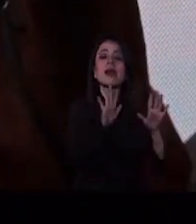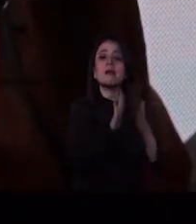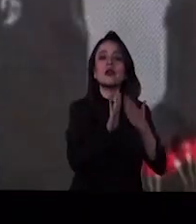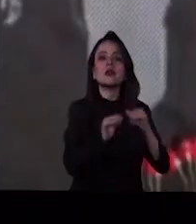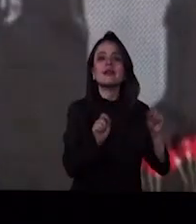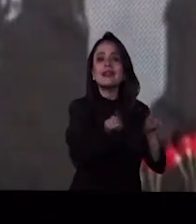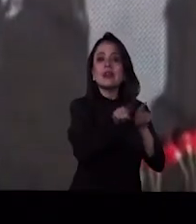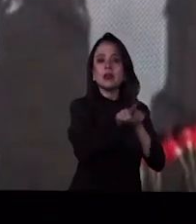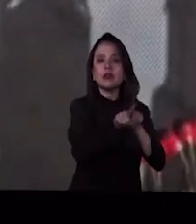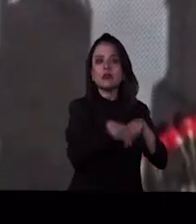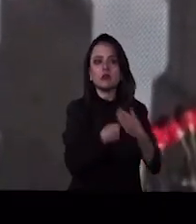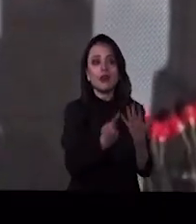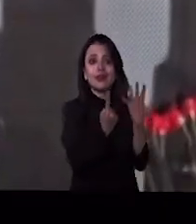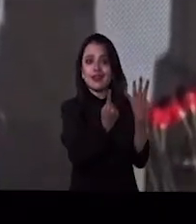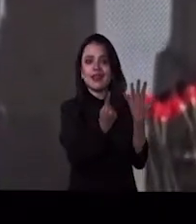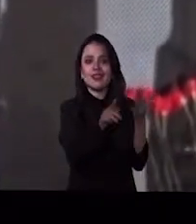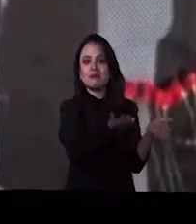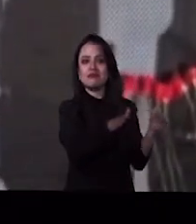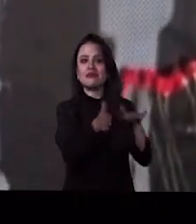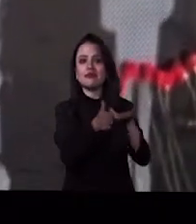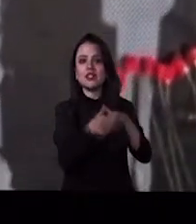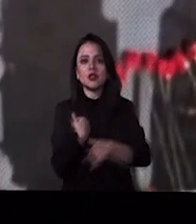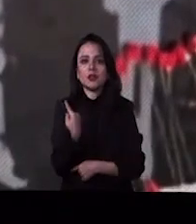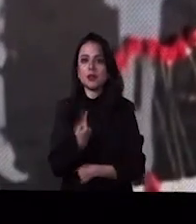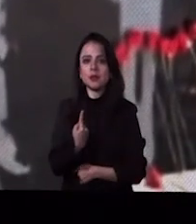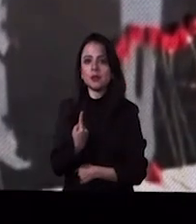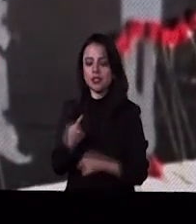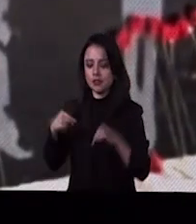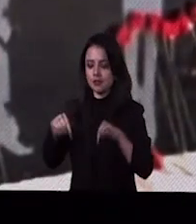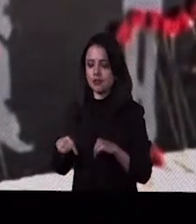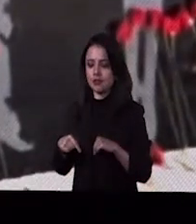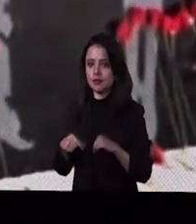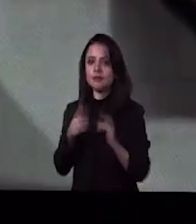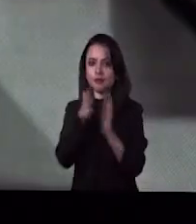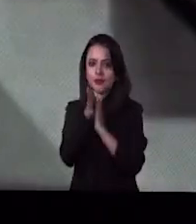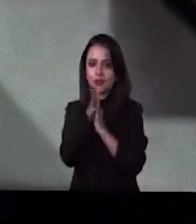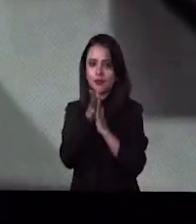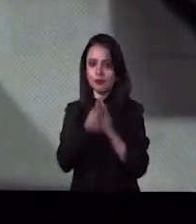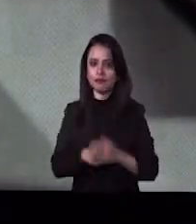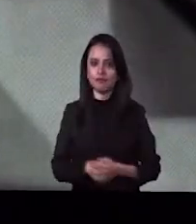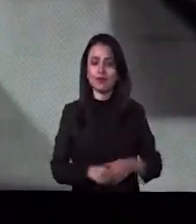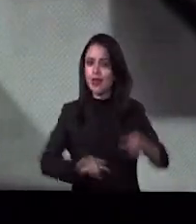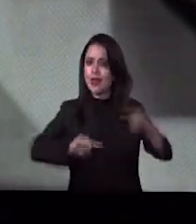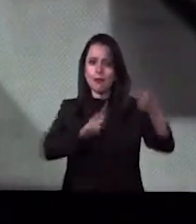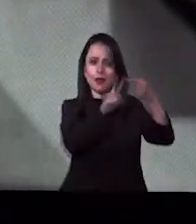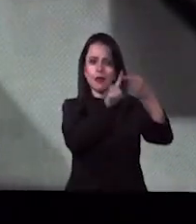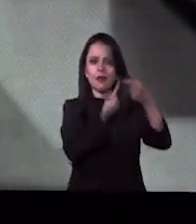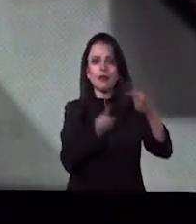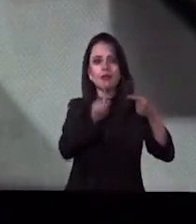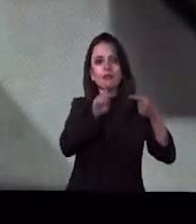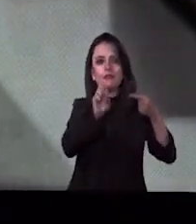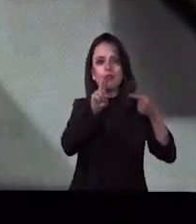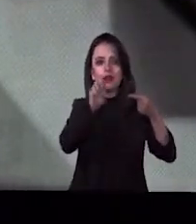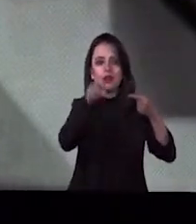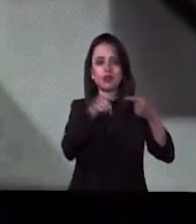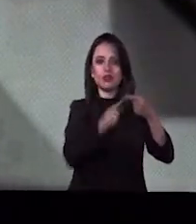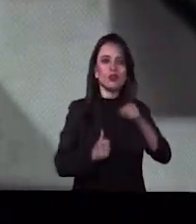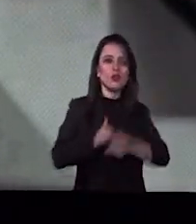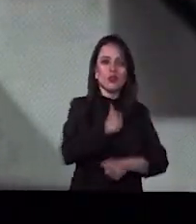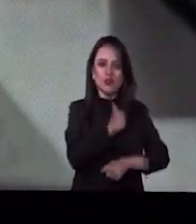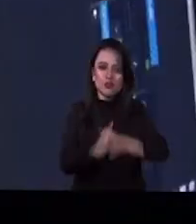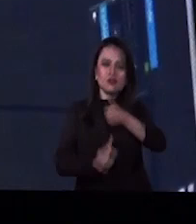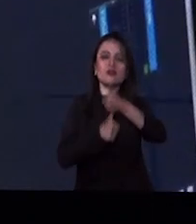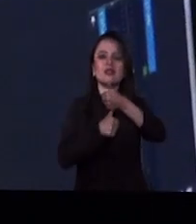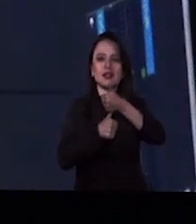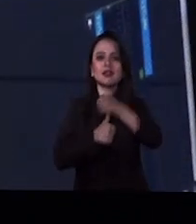ya no se encuentra con nosotros, ya no nos acompaña, y es de quien les voy a hablar. Él es Bernardo Villanueva Pérez, subteniente de la